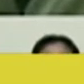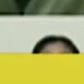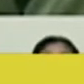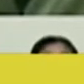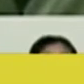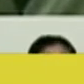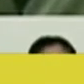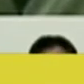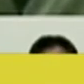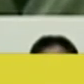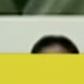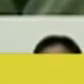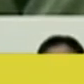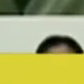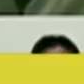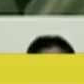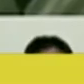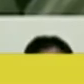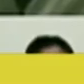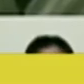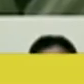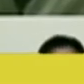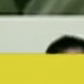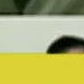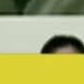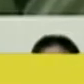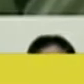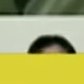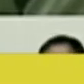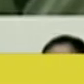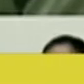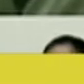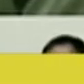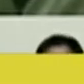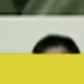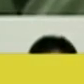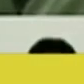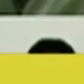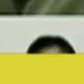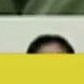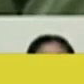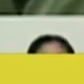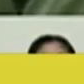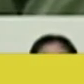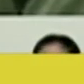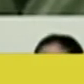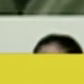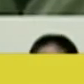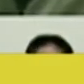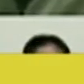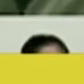más poderosos del mundo. Somos un país soberano, con autodeterminación. Somos un